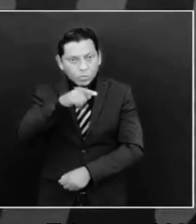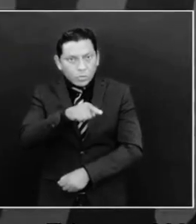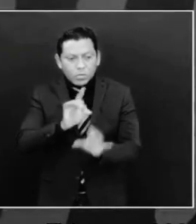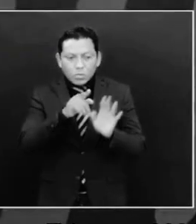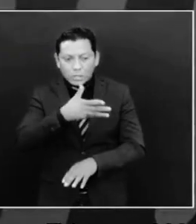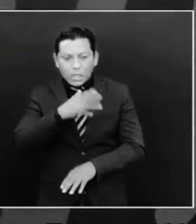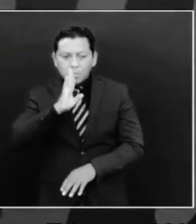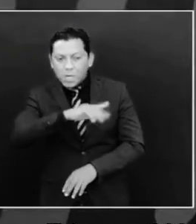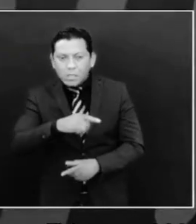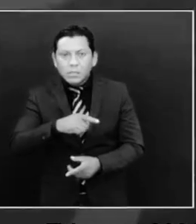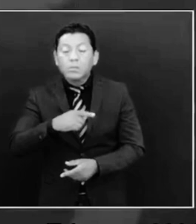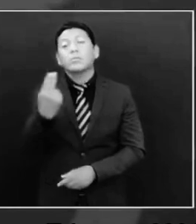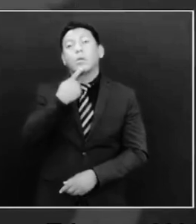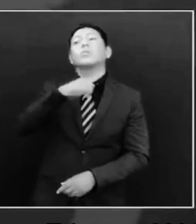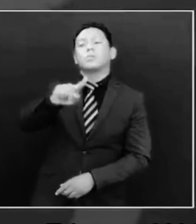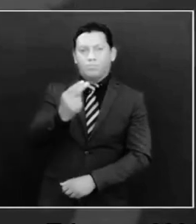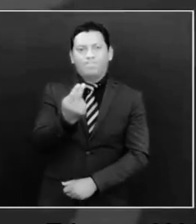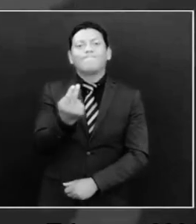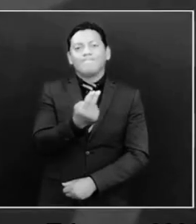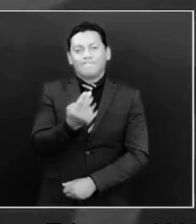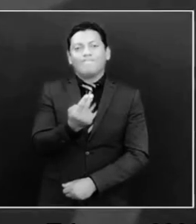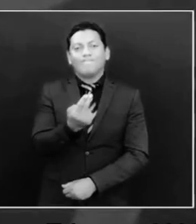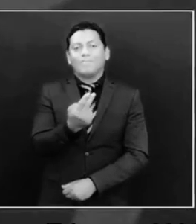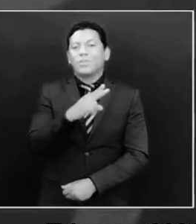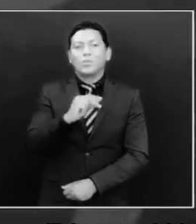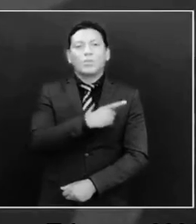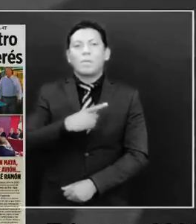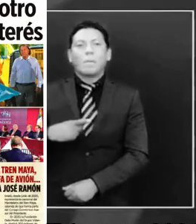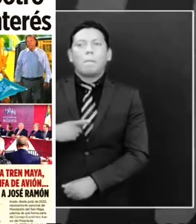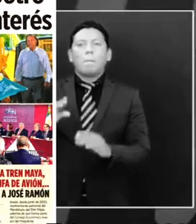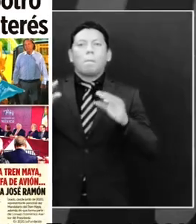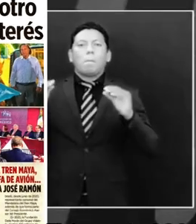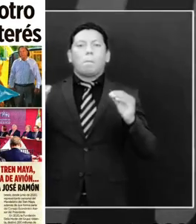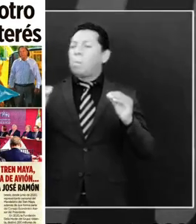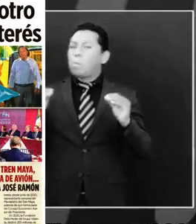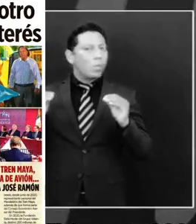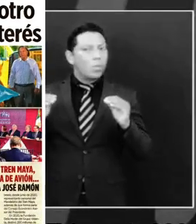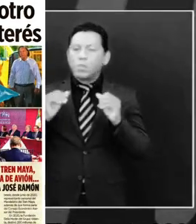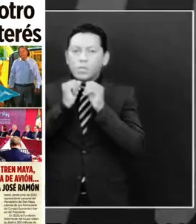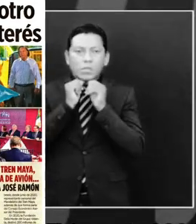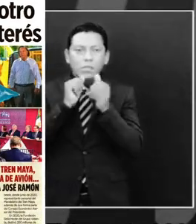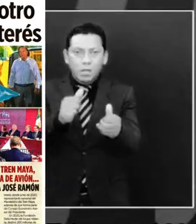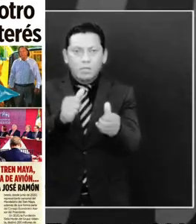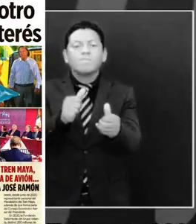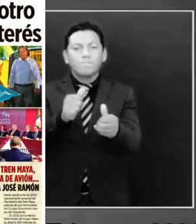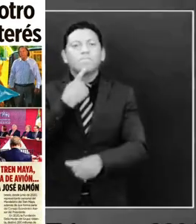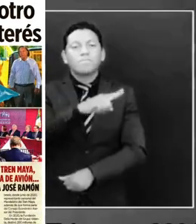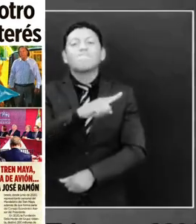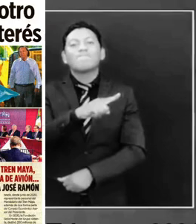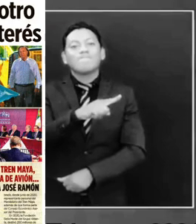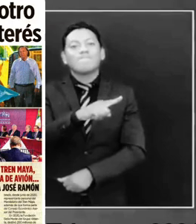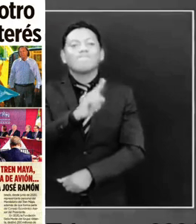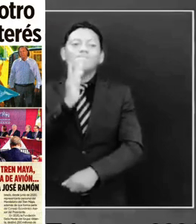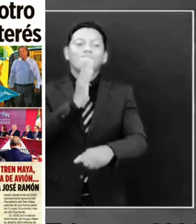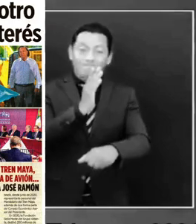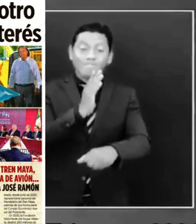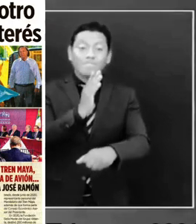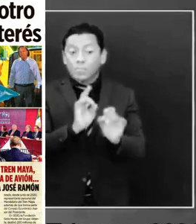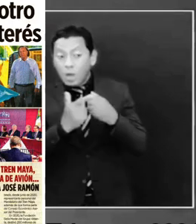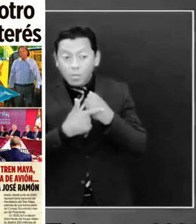presunto delito, se tiene que denunciar. Que no debe de ocultarse nada. Es cero corrupción y cero